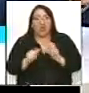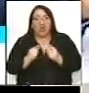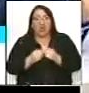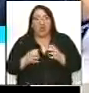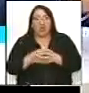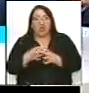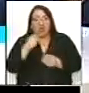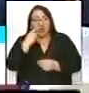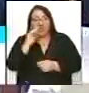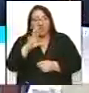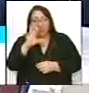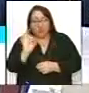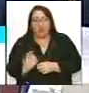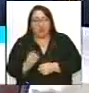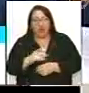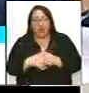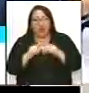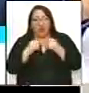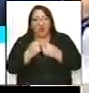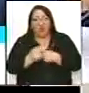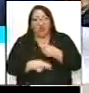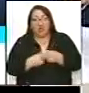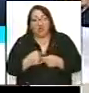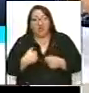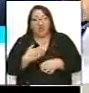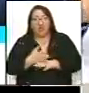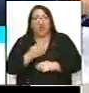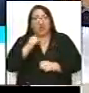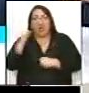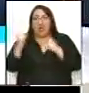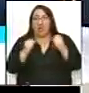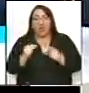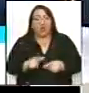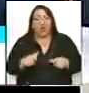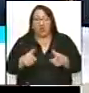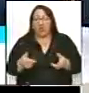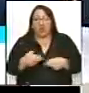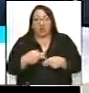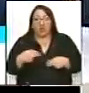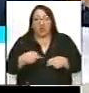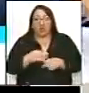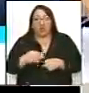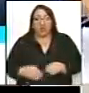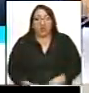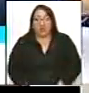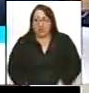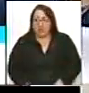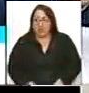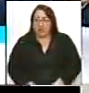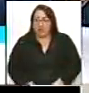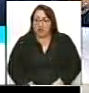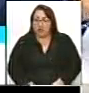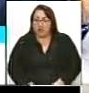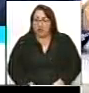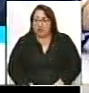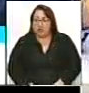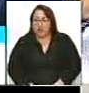su realidad, que en los partidos nacionales, que tenemos que irnos ganando espacios a nivel de las provincias.